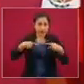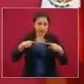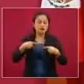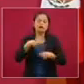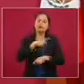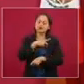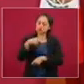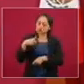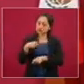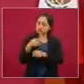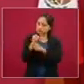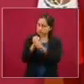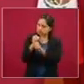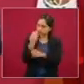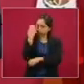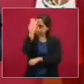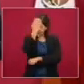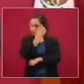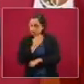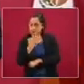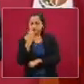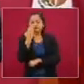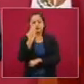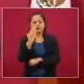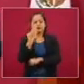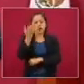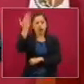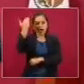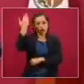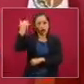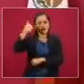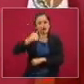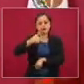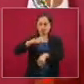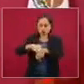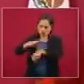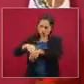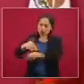Les he dicho que ayudaran a hacer la tarea